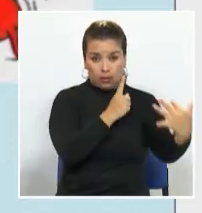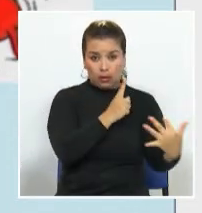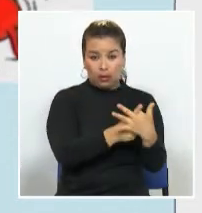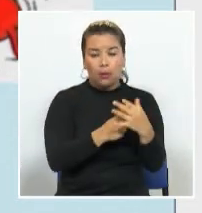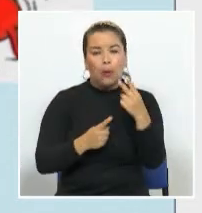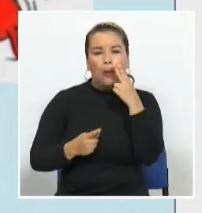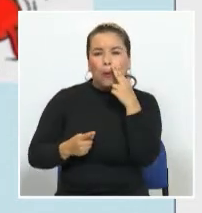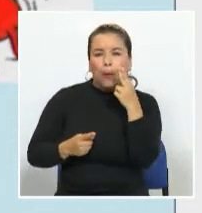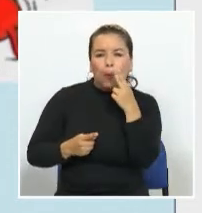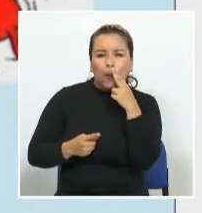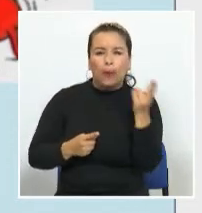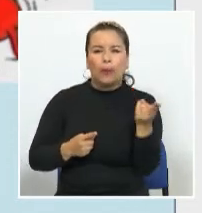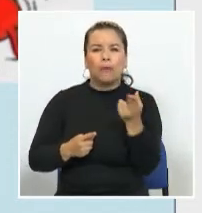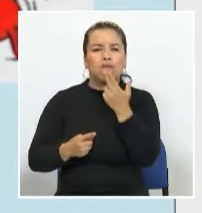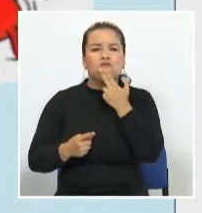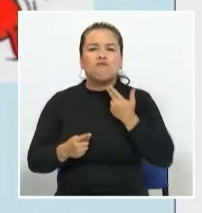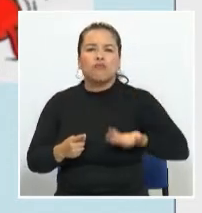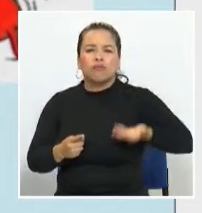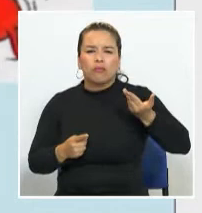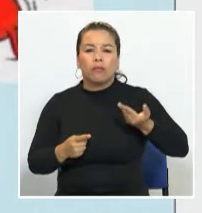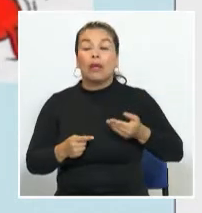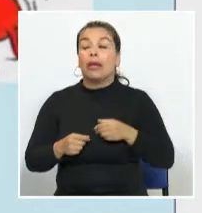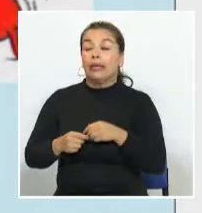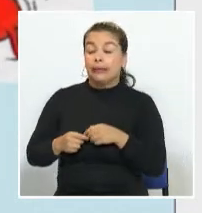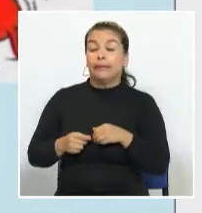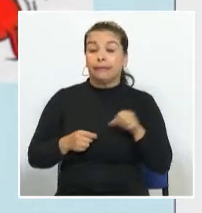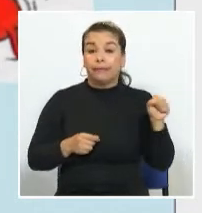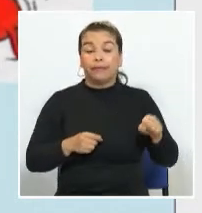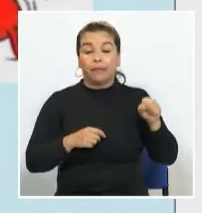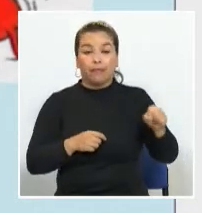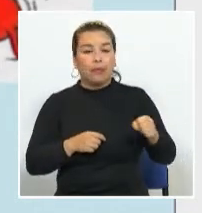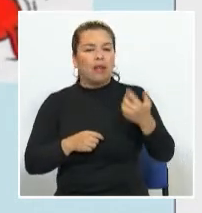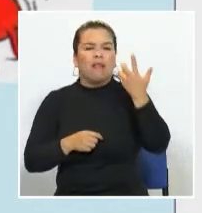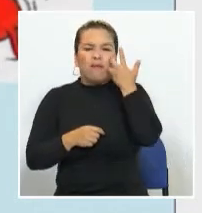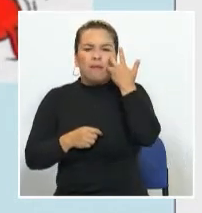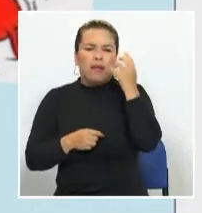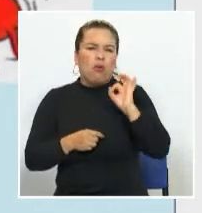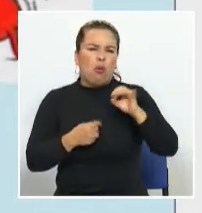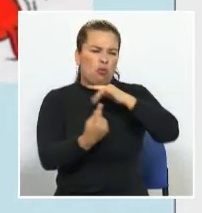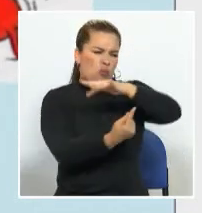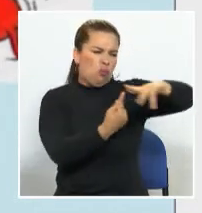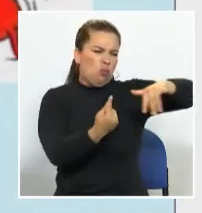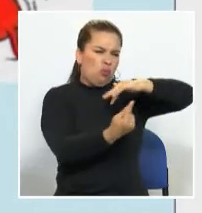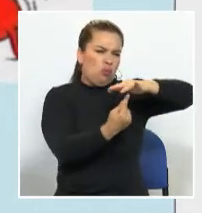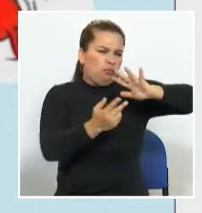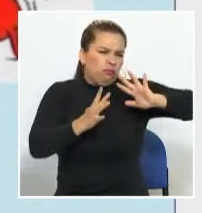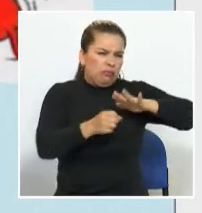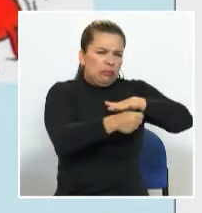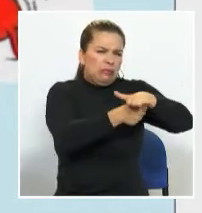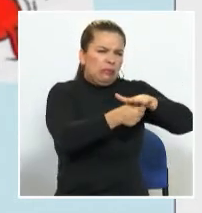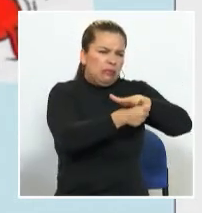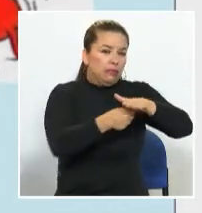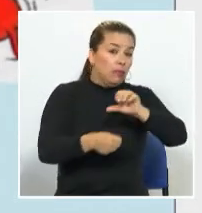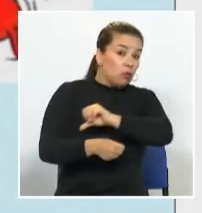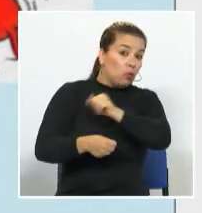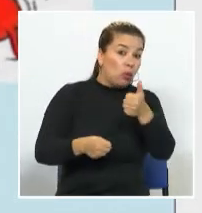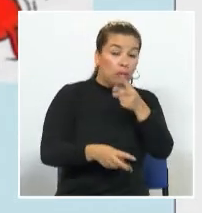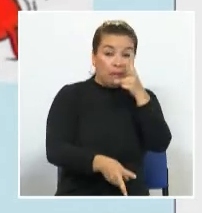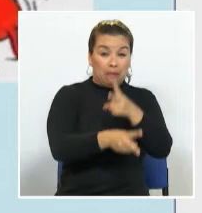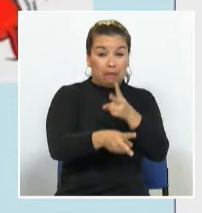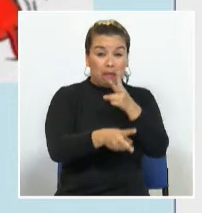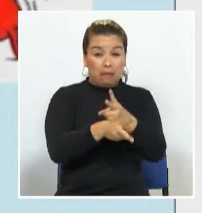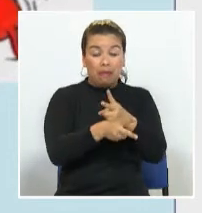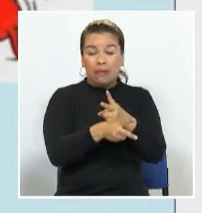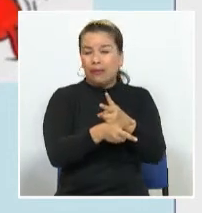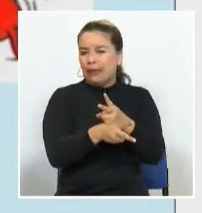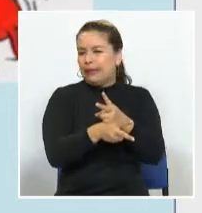tenga diabetes. Claro, como te decía, son enfermedades o condiciones. Otro de los factores de riesgo supremamente importante